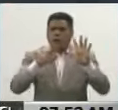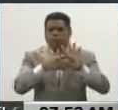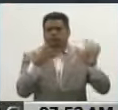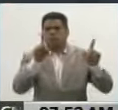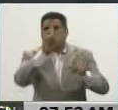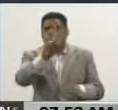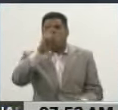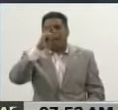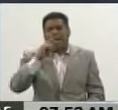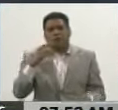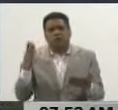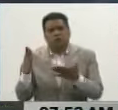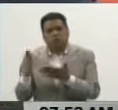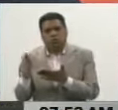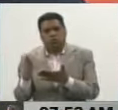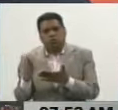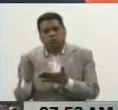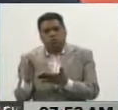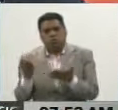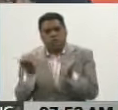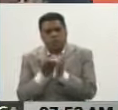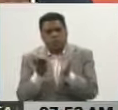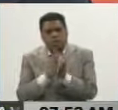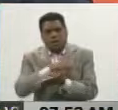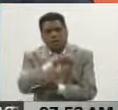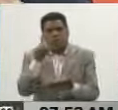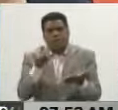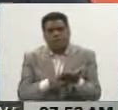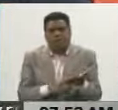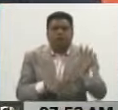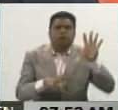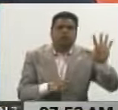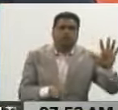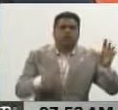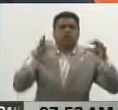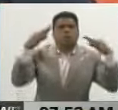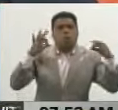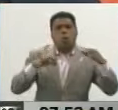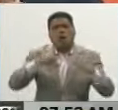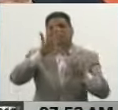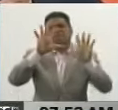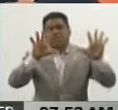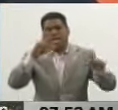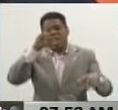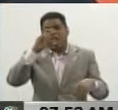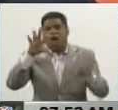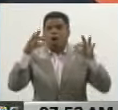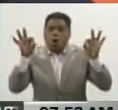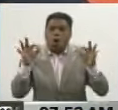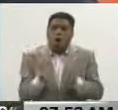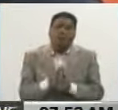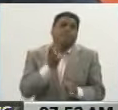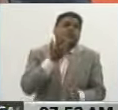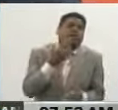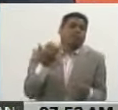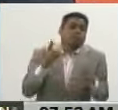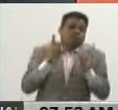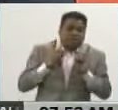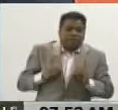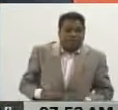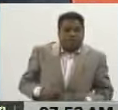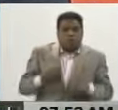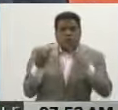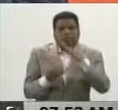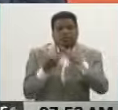año escolar completo, ¿verdad? Y además, quienes decidieron que sus hijos van a estudiar en una institución privada, tienen